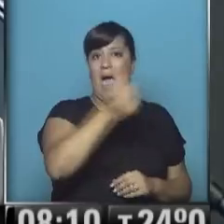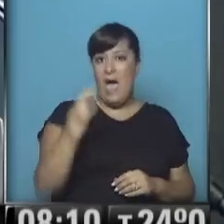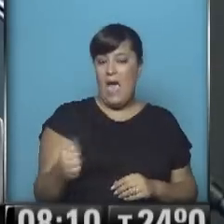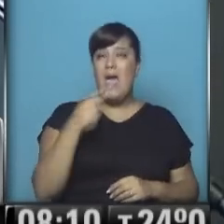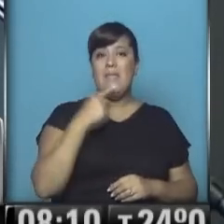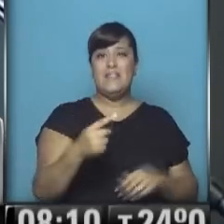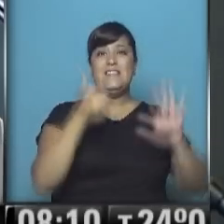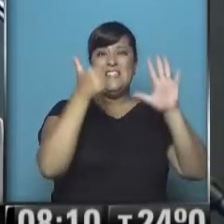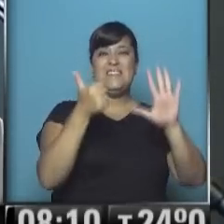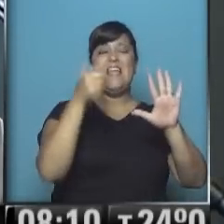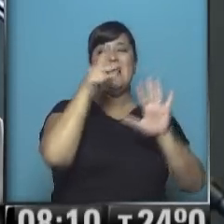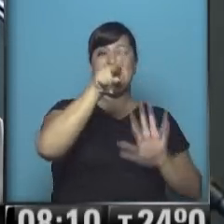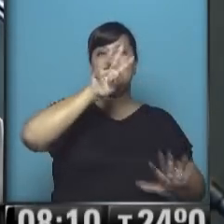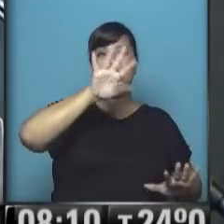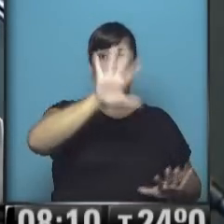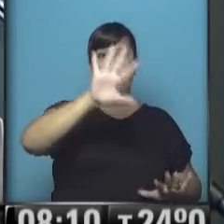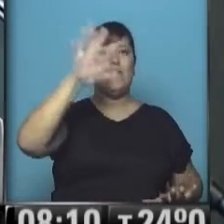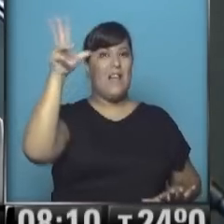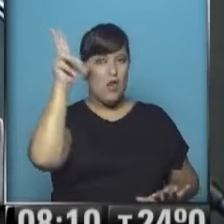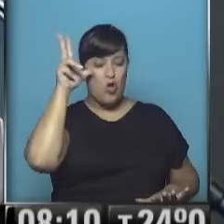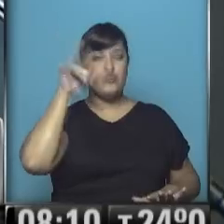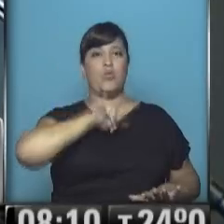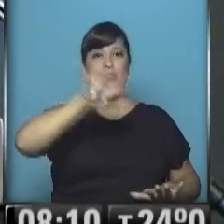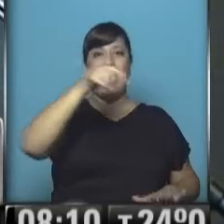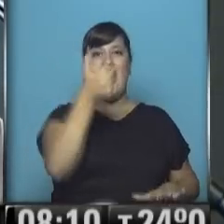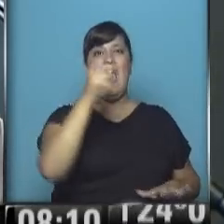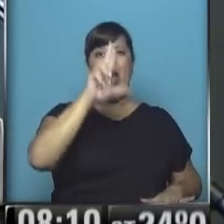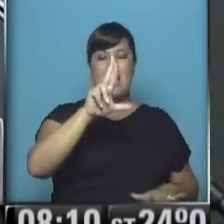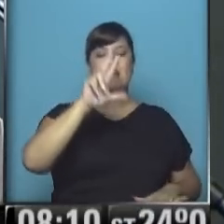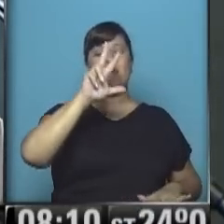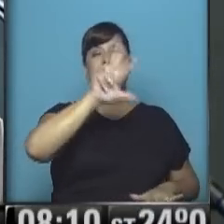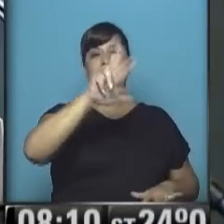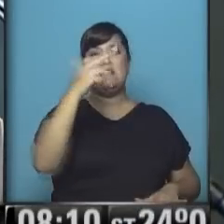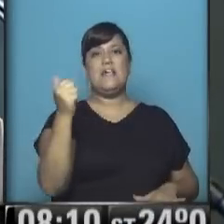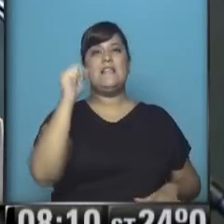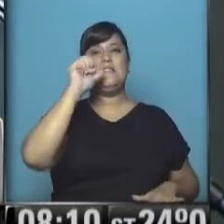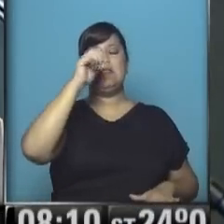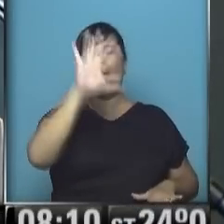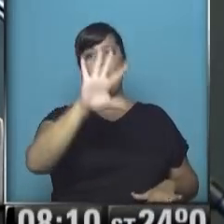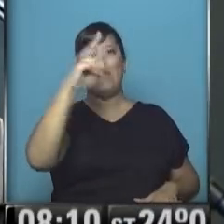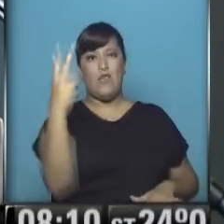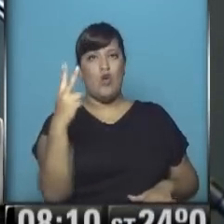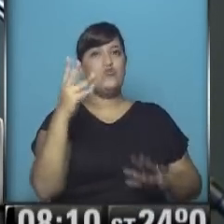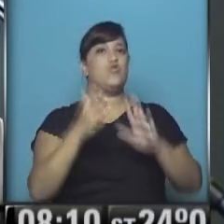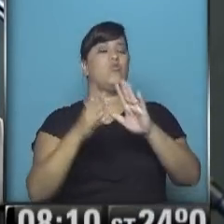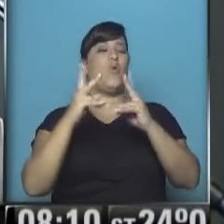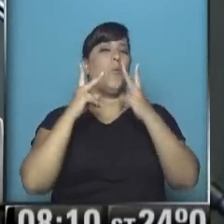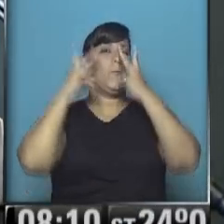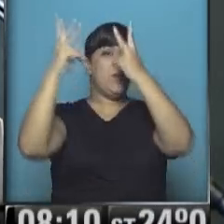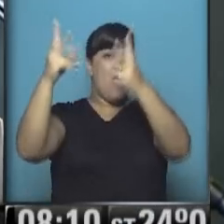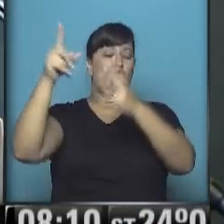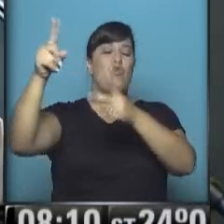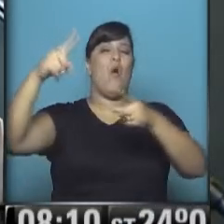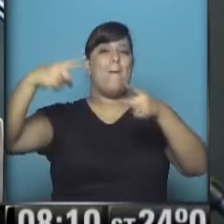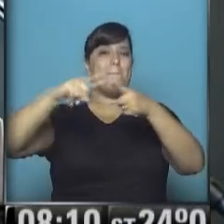las 6:58 abordó el vuelo AR-2382 con destino a Montevideo. Dicho vuelo arribó a esa ciudad en el horario previsto